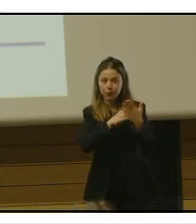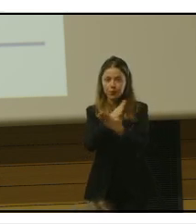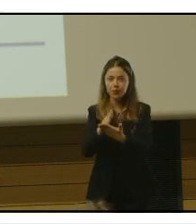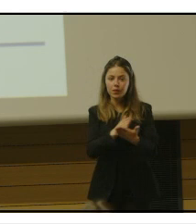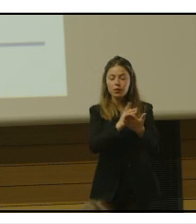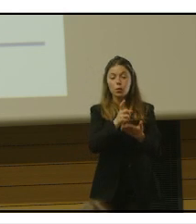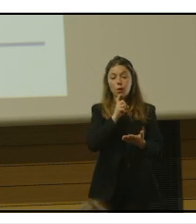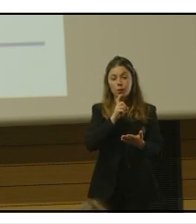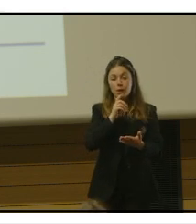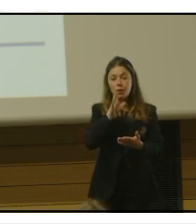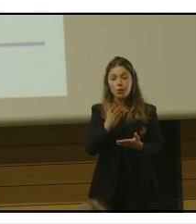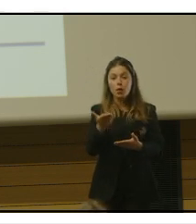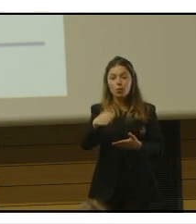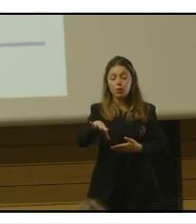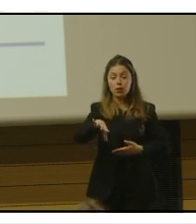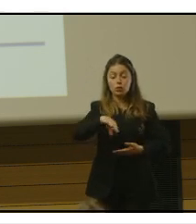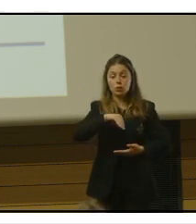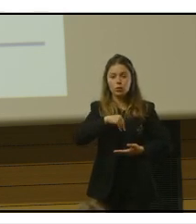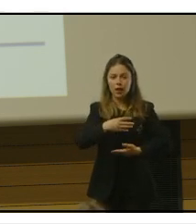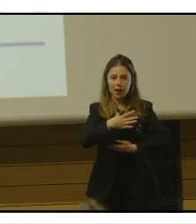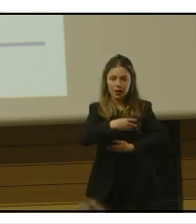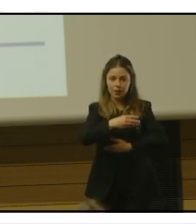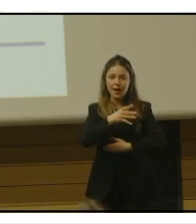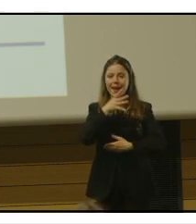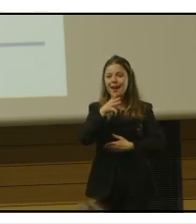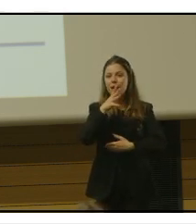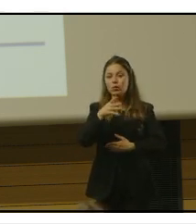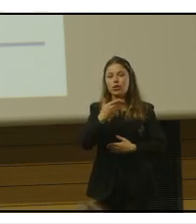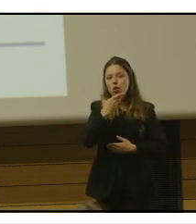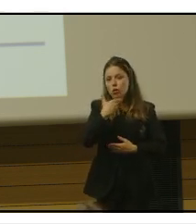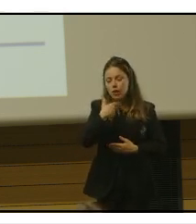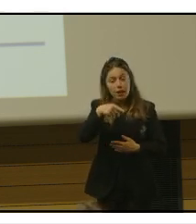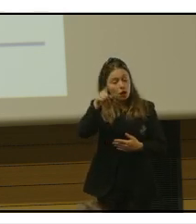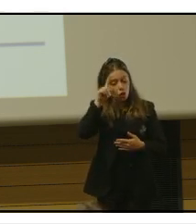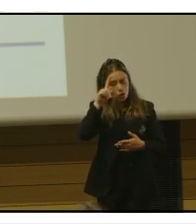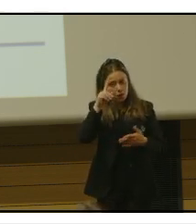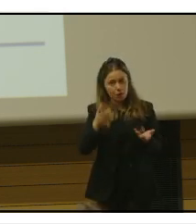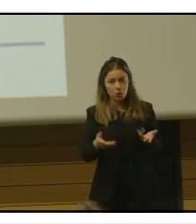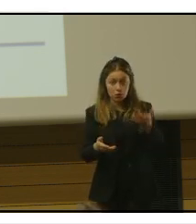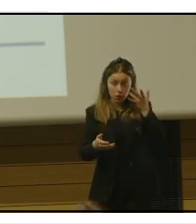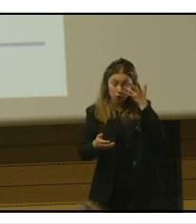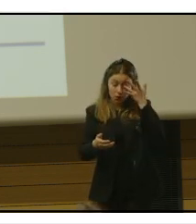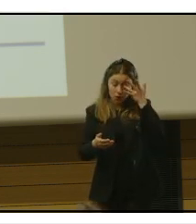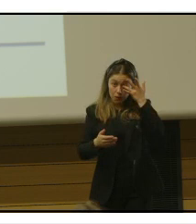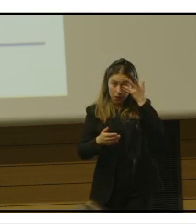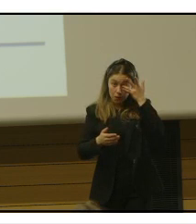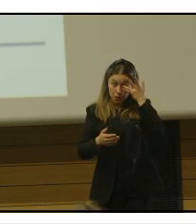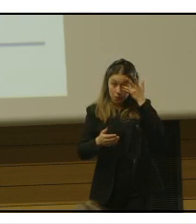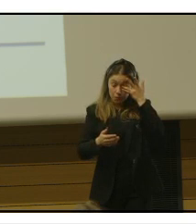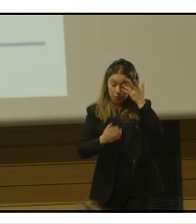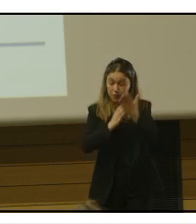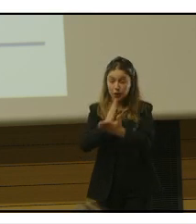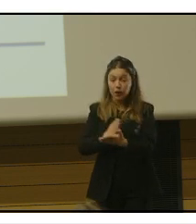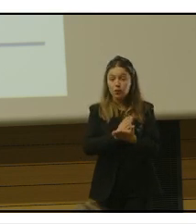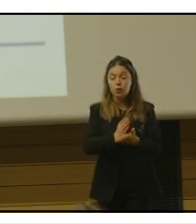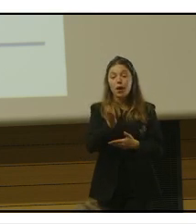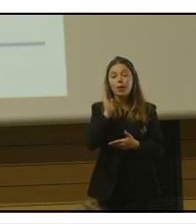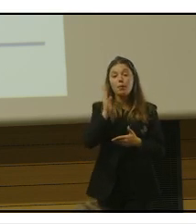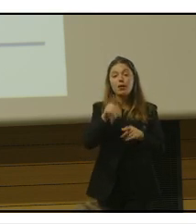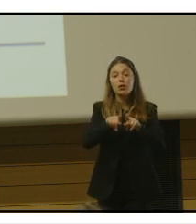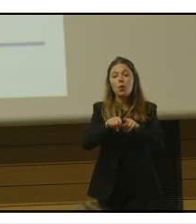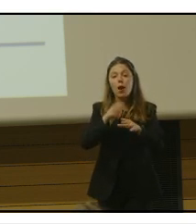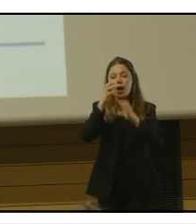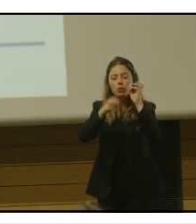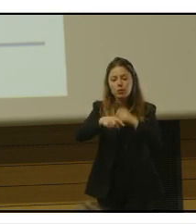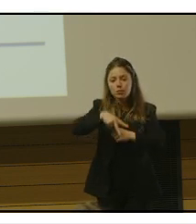la muerte súbita del lactante, bueno, pues no tiene causas conocidas, y el estudio del impacto que tiene la exposición ha